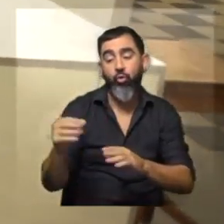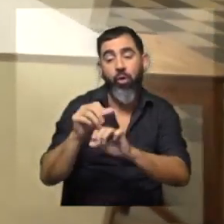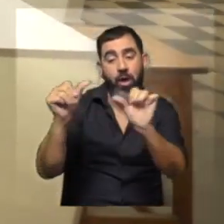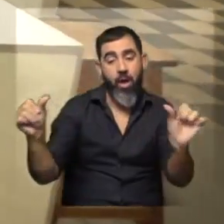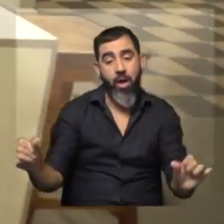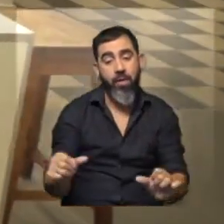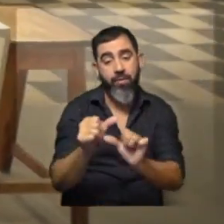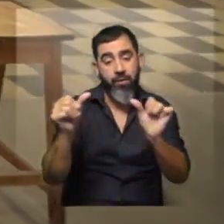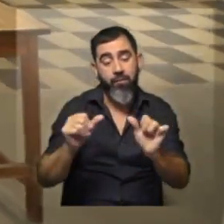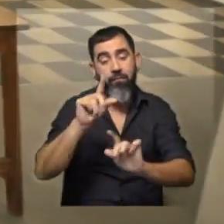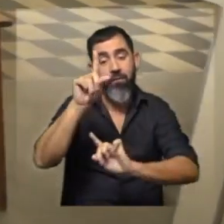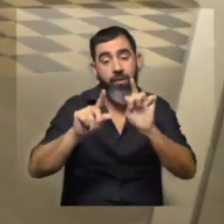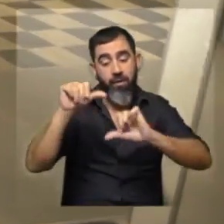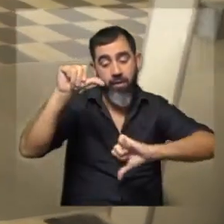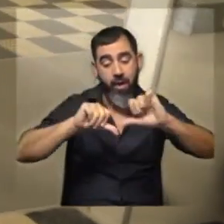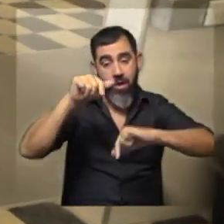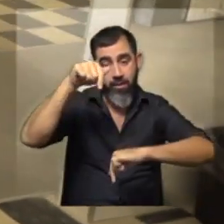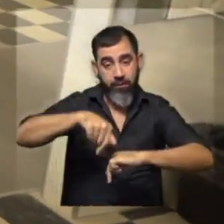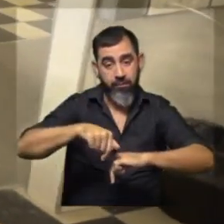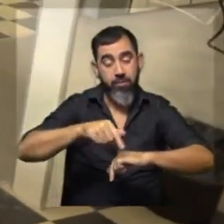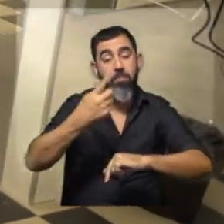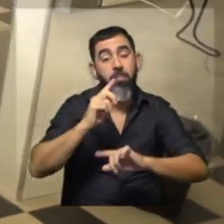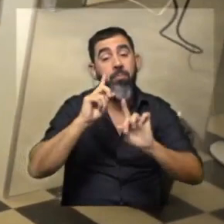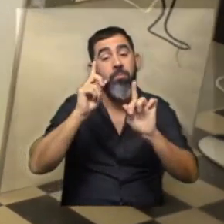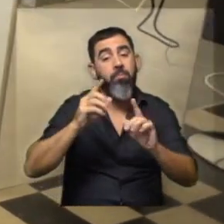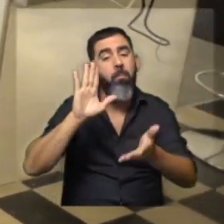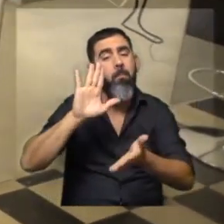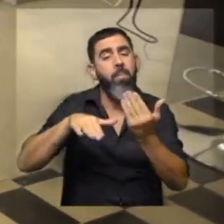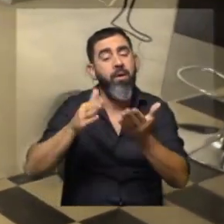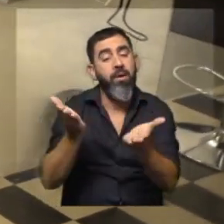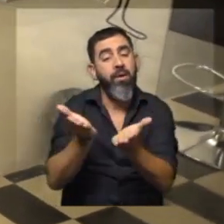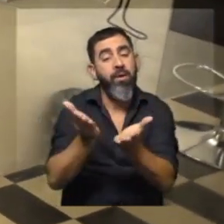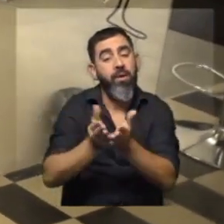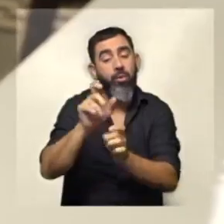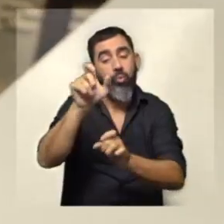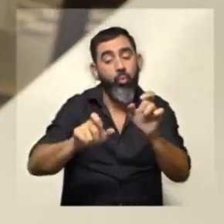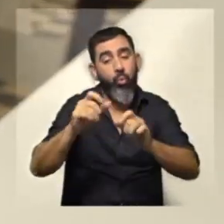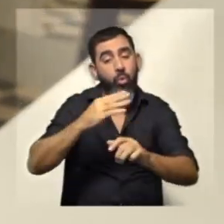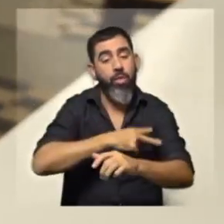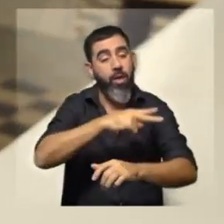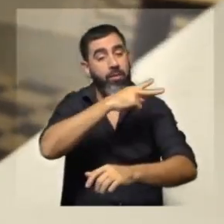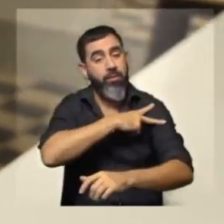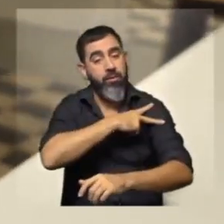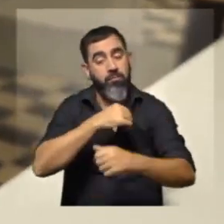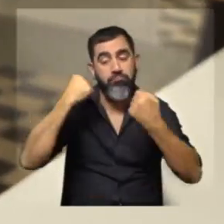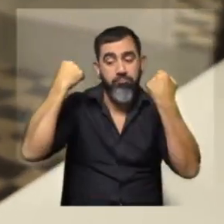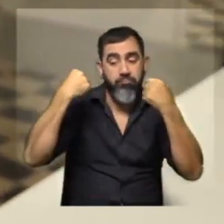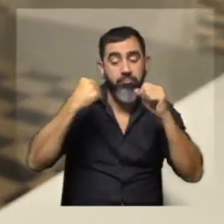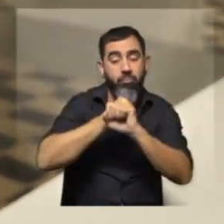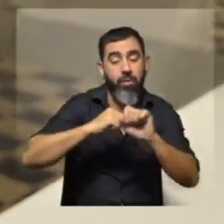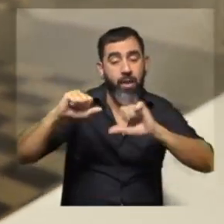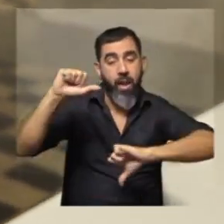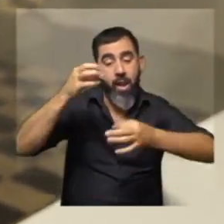que se llevan adelante en Facultad de Química, pero particularmente destinado para los estudiantes de grado, que puedan hacer sus prácticas de